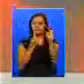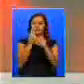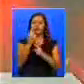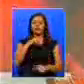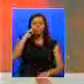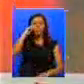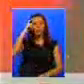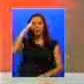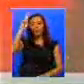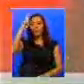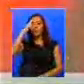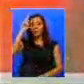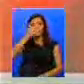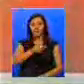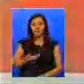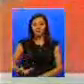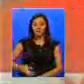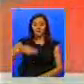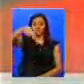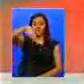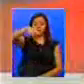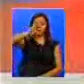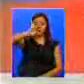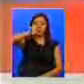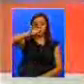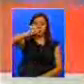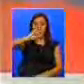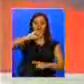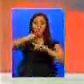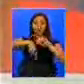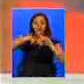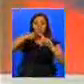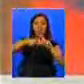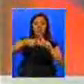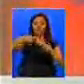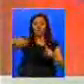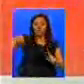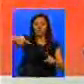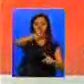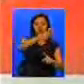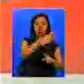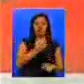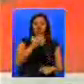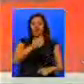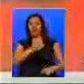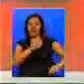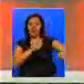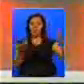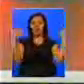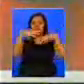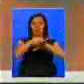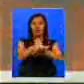cuando sean los pueblos, los ciudadanos, los que reclamen a sus gobernantes por integración, la integración dará pasos